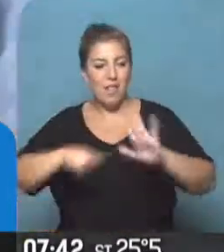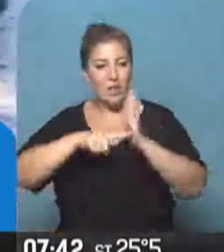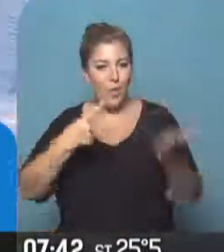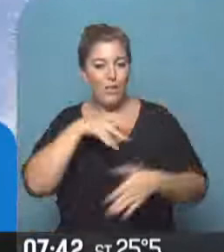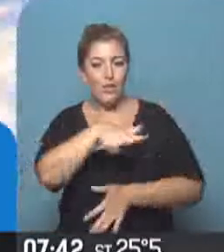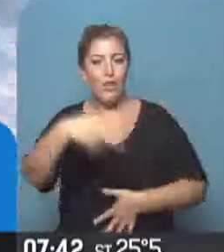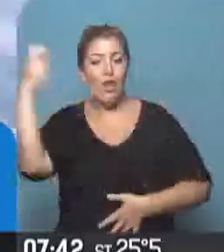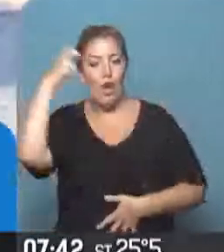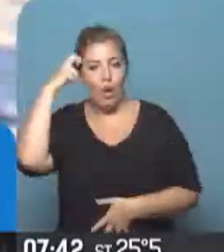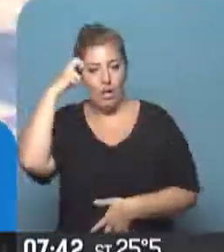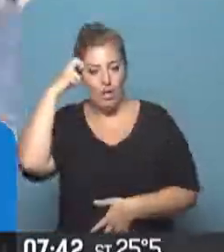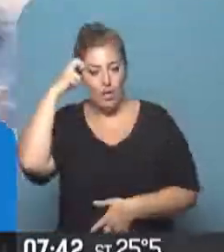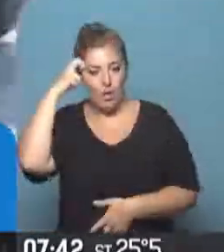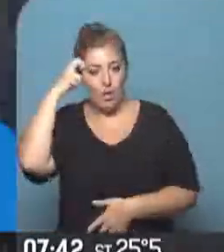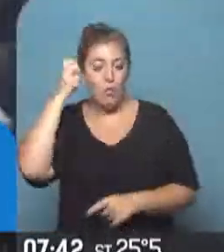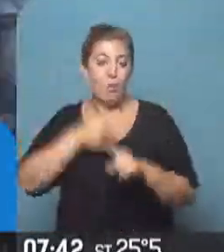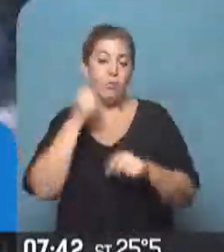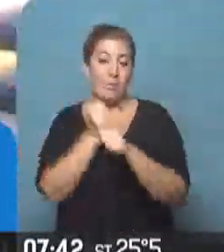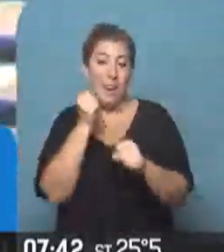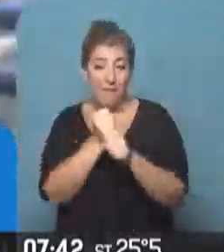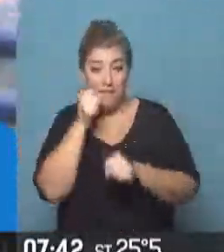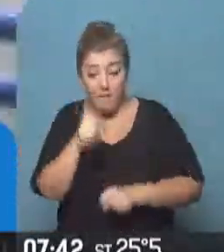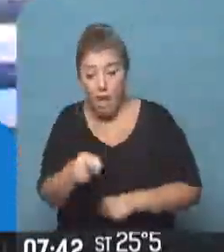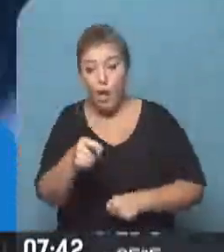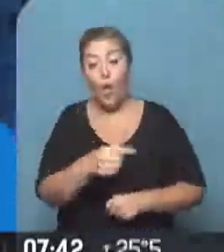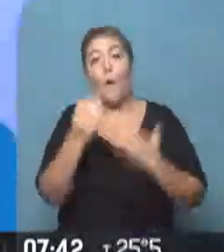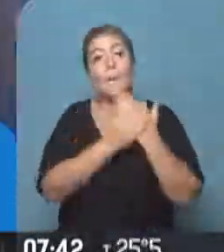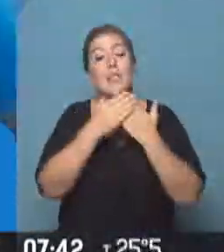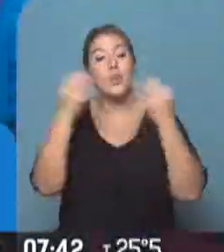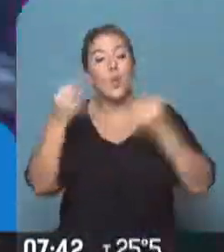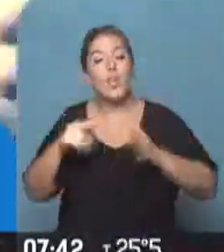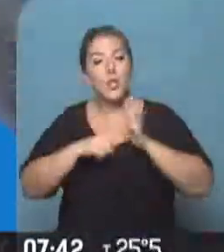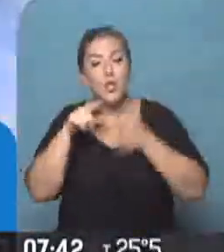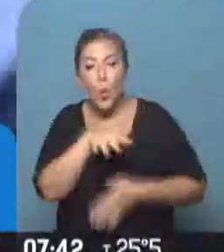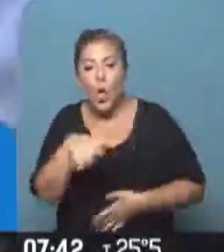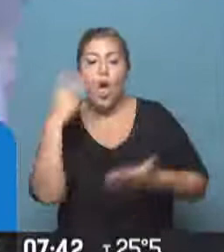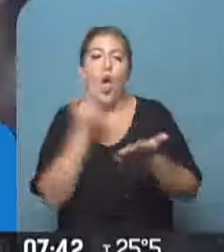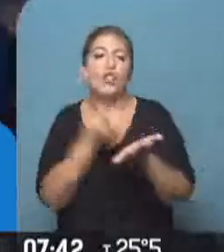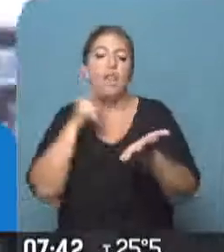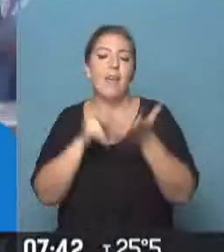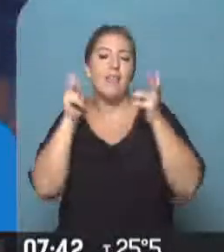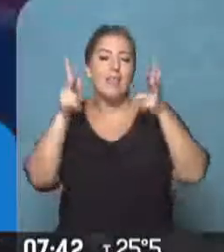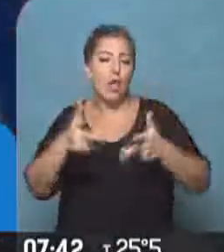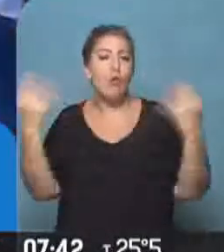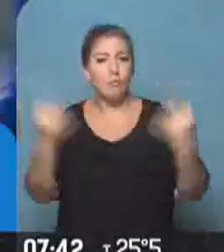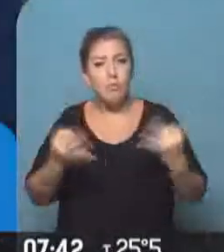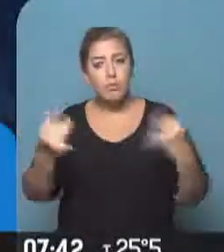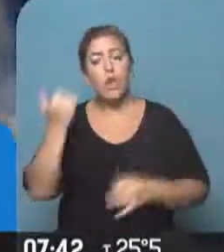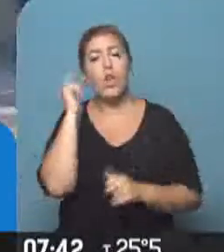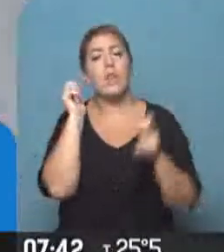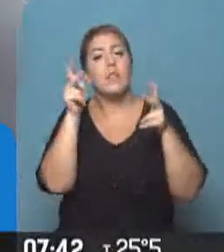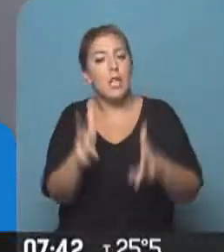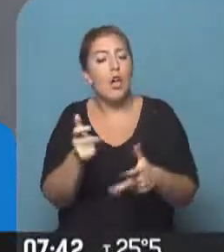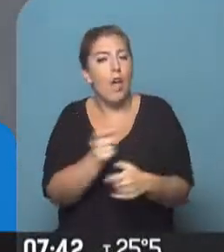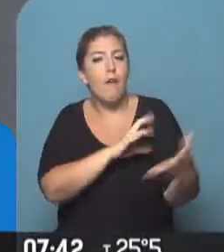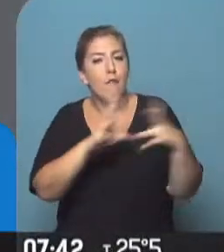del Congreso. Ante el operativo desplegado, el Ministerio de Seguridad de la ciudad volvió a calificarlo de exitoso e indicó que hay